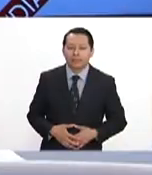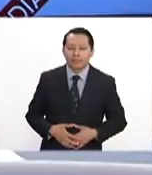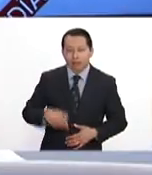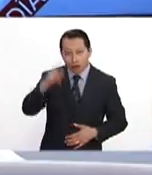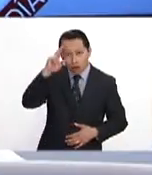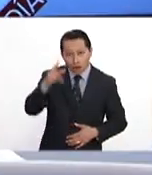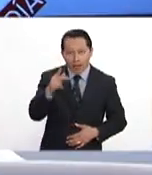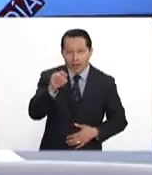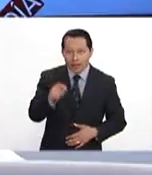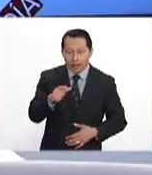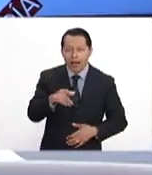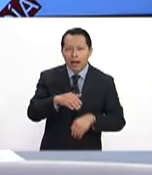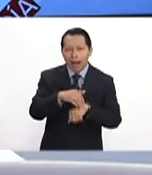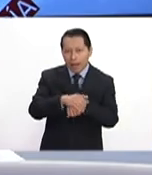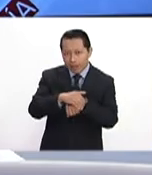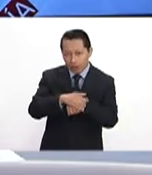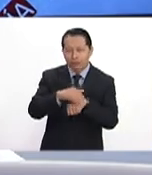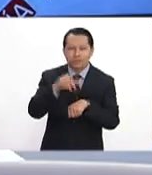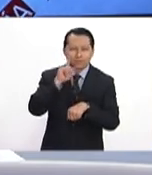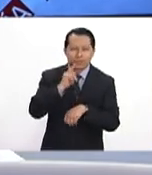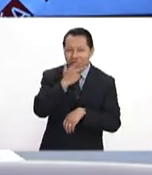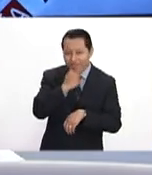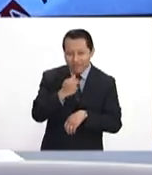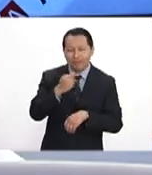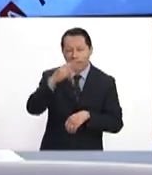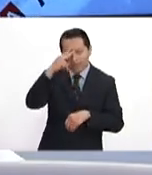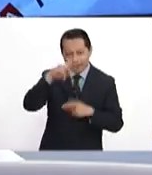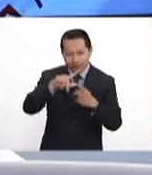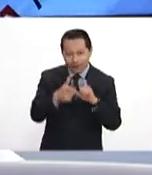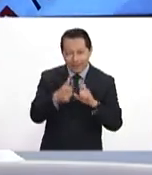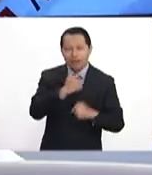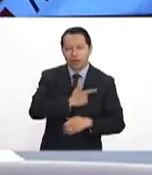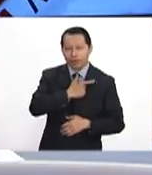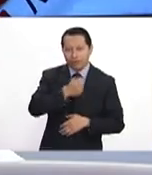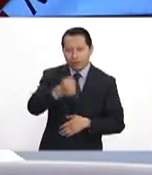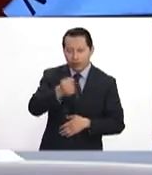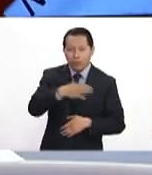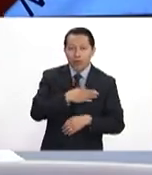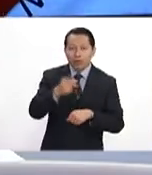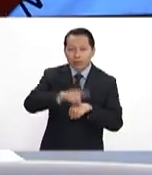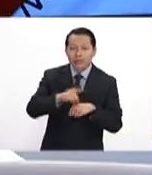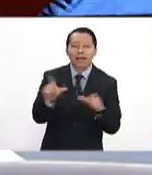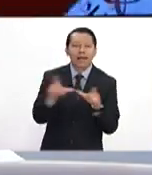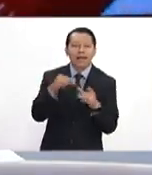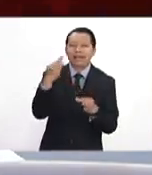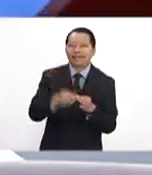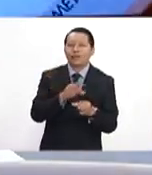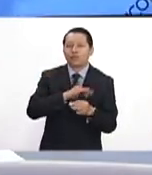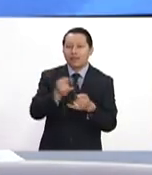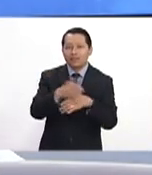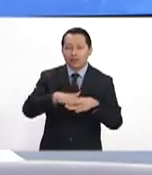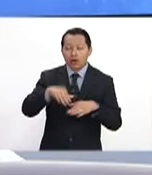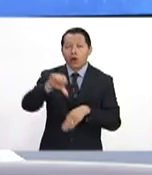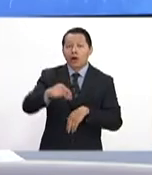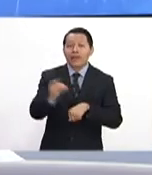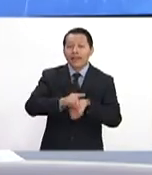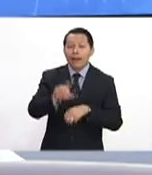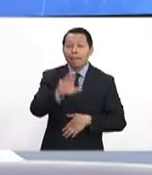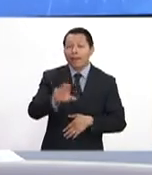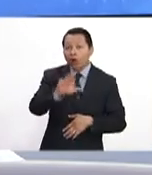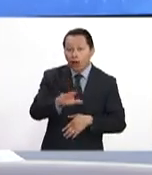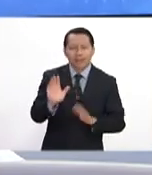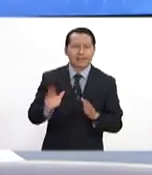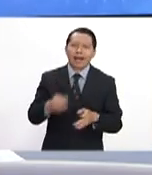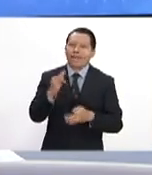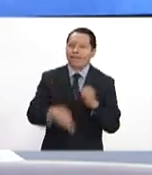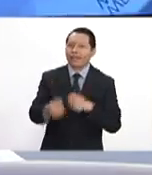Hola, ¿qué tal amigos y amigas de México al Día? Es un verdadero placer saludarlos. Muy buenos días, estamos listos para informarles. Hoy es miércoles, llegamos ya a final